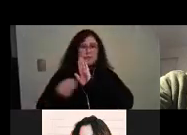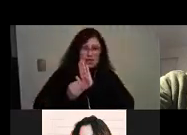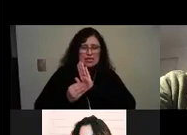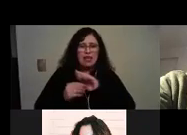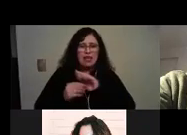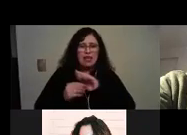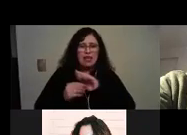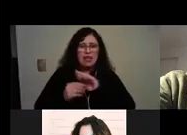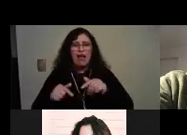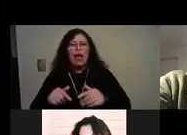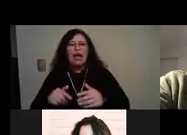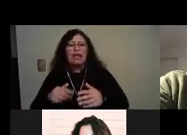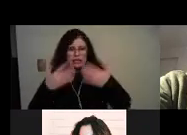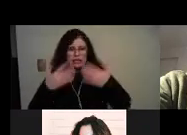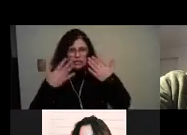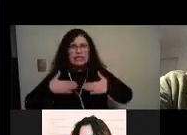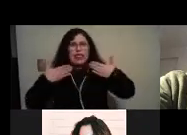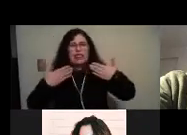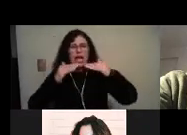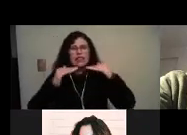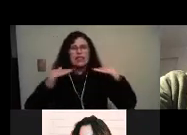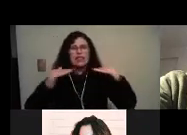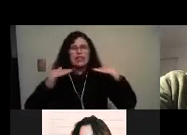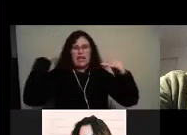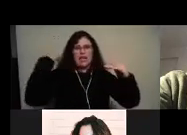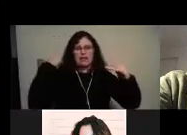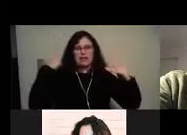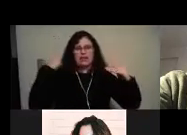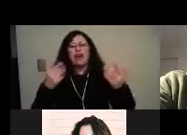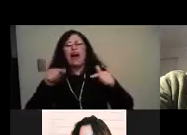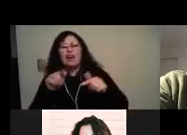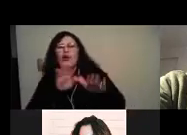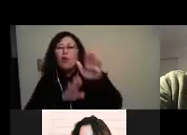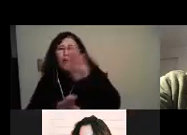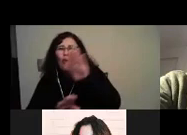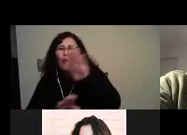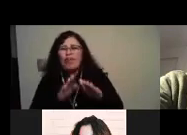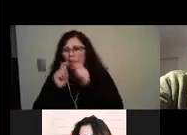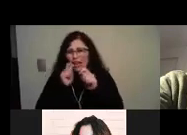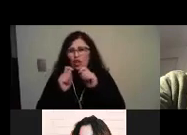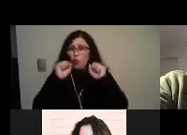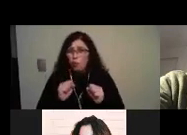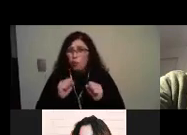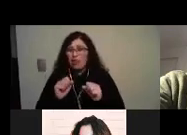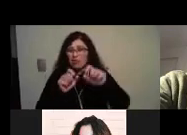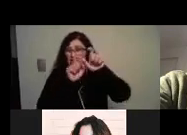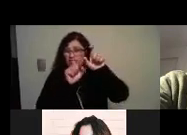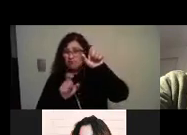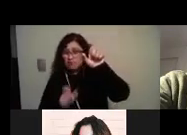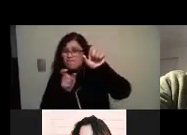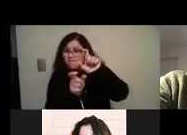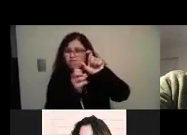darle más estabilidad a la columna y con ello va a minimizar el riesgo de que le pueda ocurrir una hernia discal.